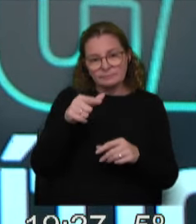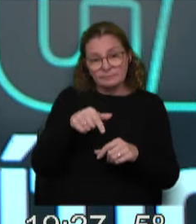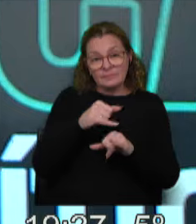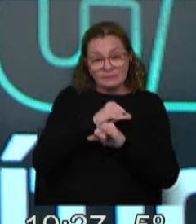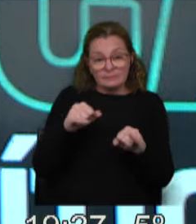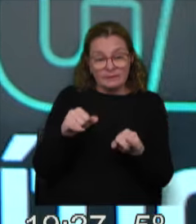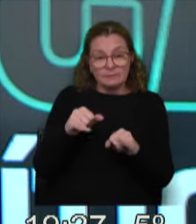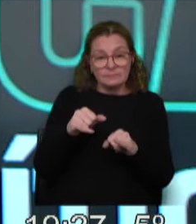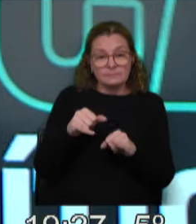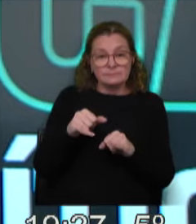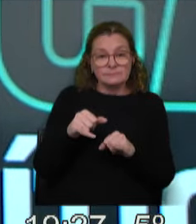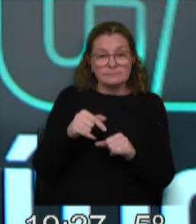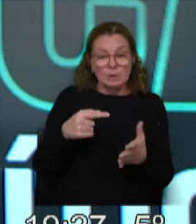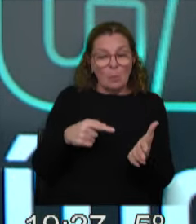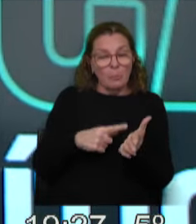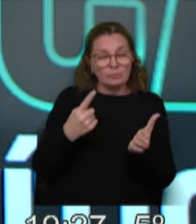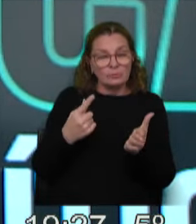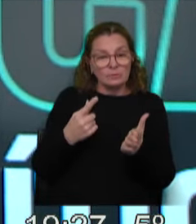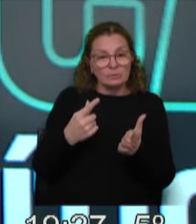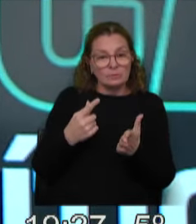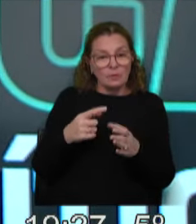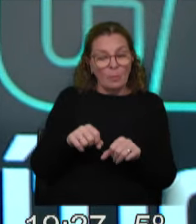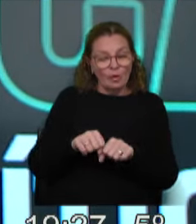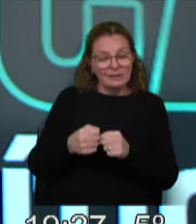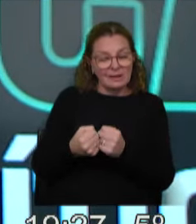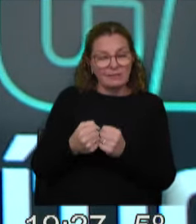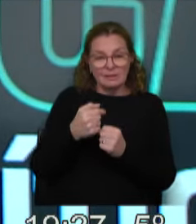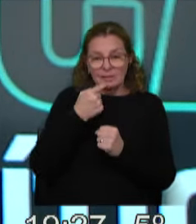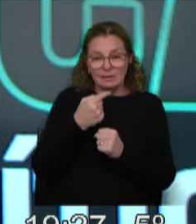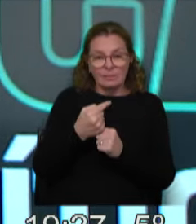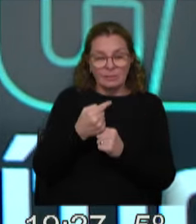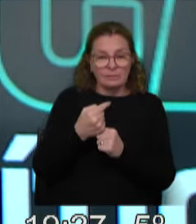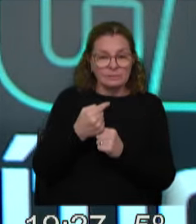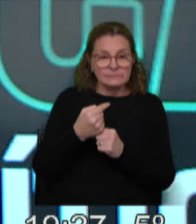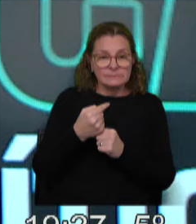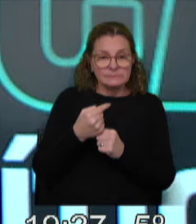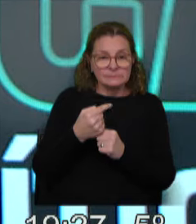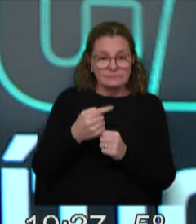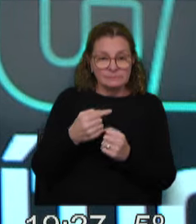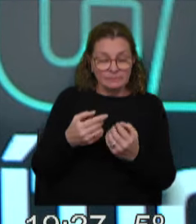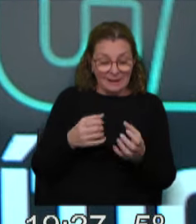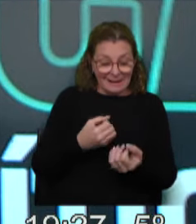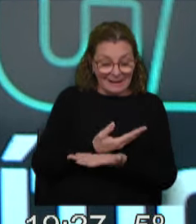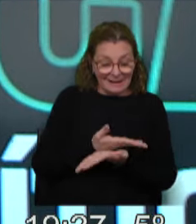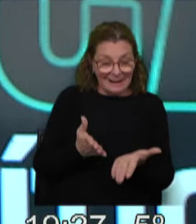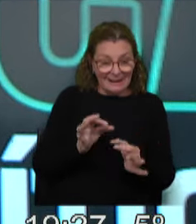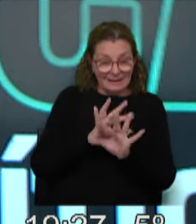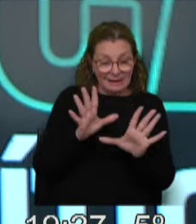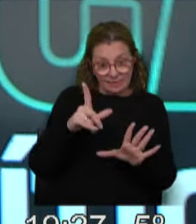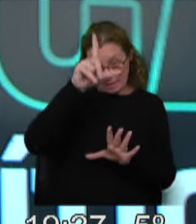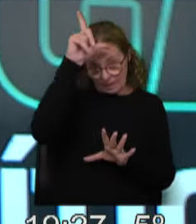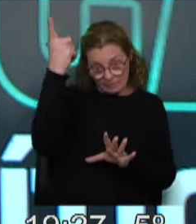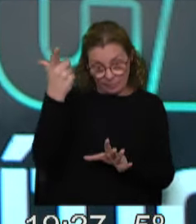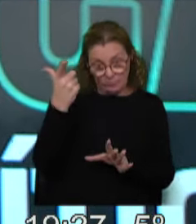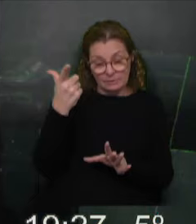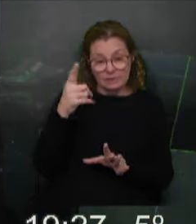ser eh un un punto de de de quiebre digamos en lo que es una hegemonía Clara de Luis la calle Pou